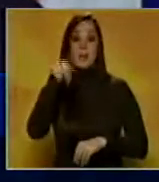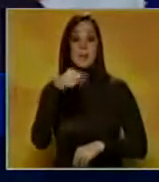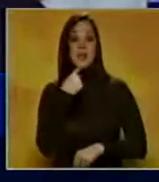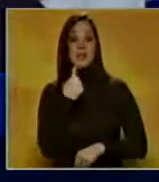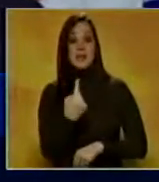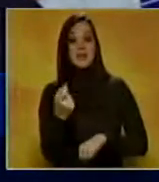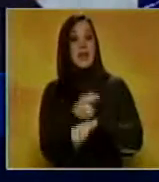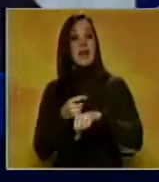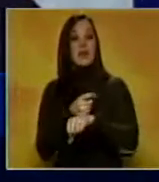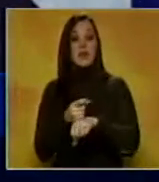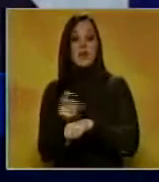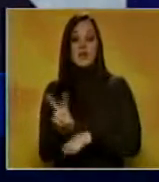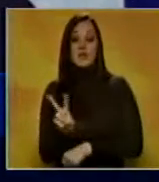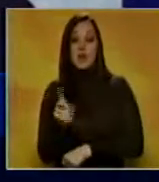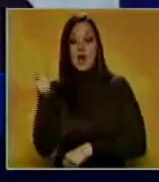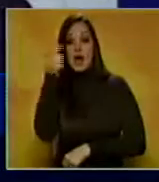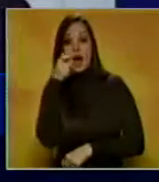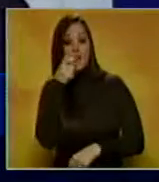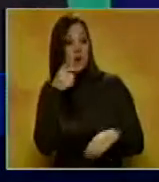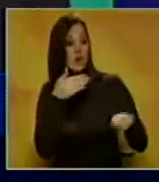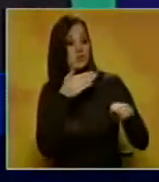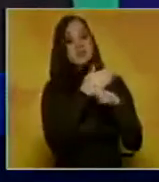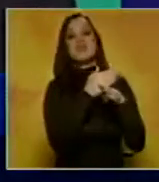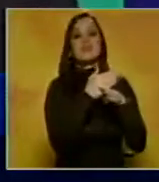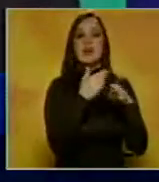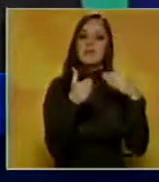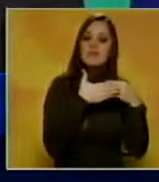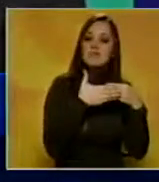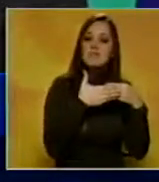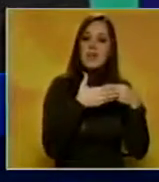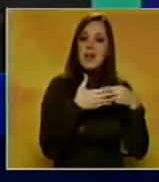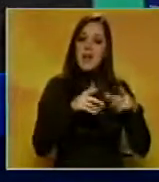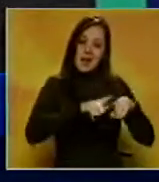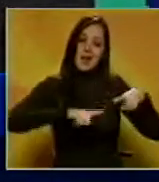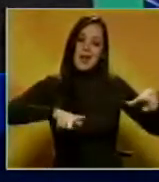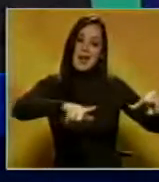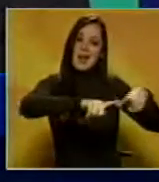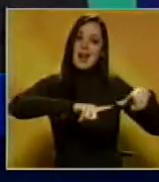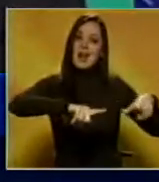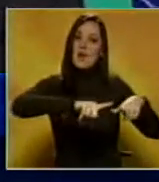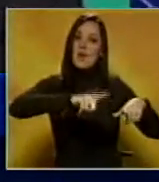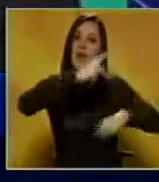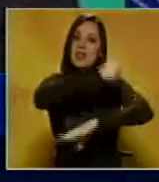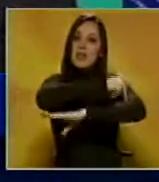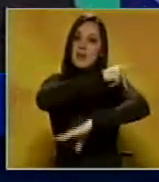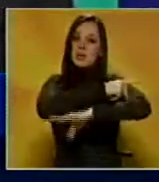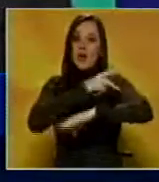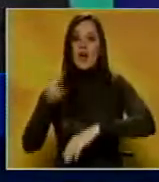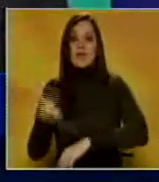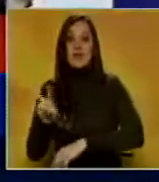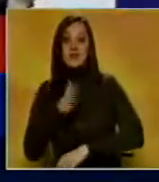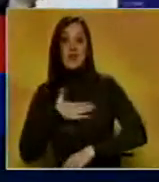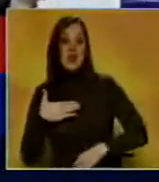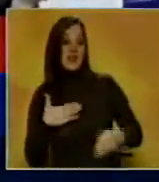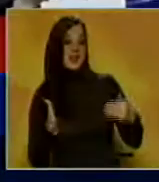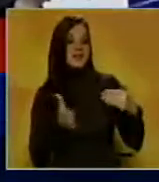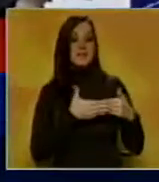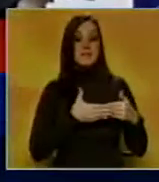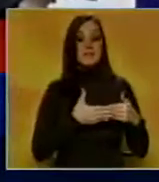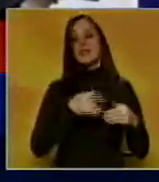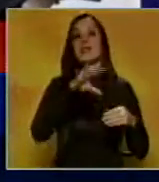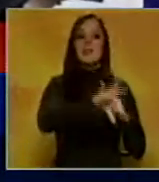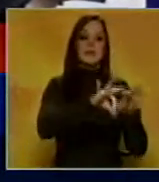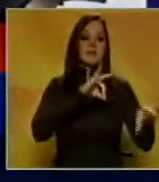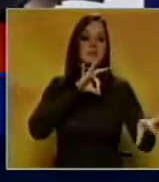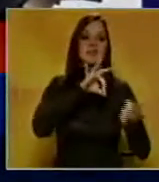gobierno venezolano ha buscado bloquear la exploración de petróleo que Guyana promueve en sus costas y la extracción de oro en su